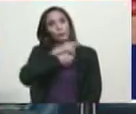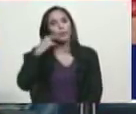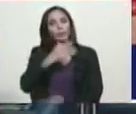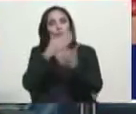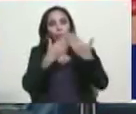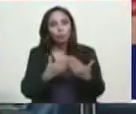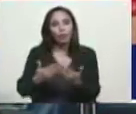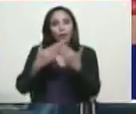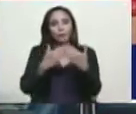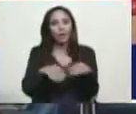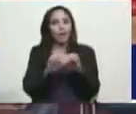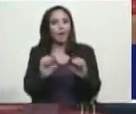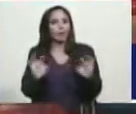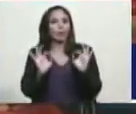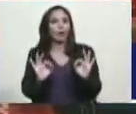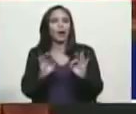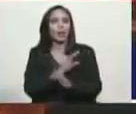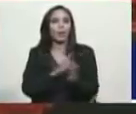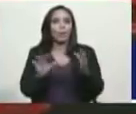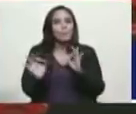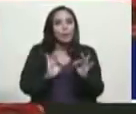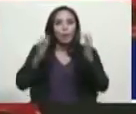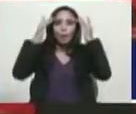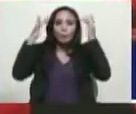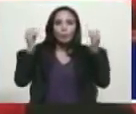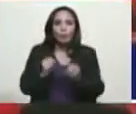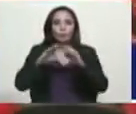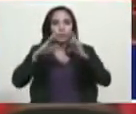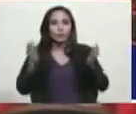culto, más educado, más preparado del mundo.